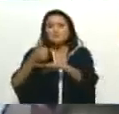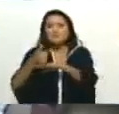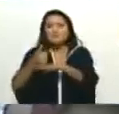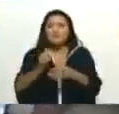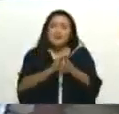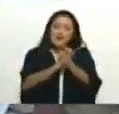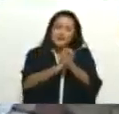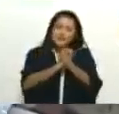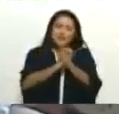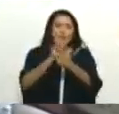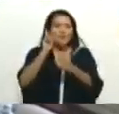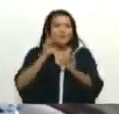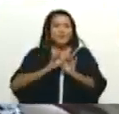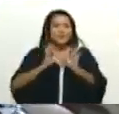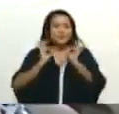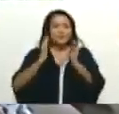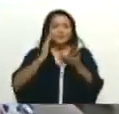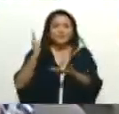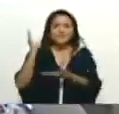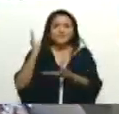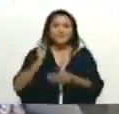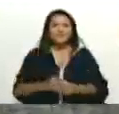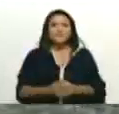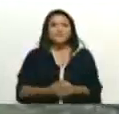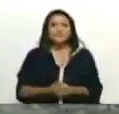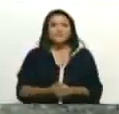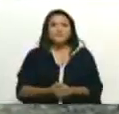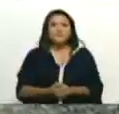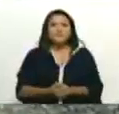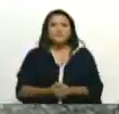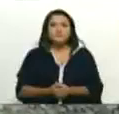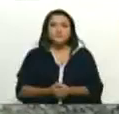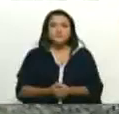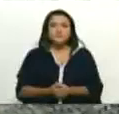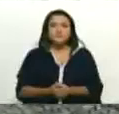del profe Aristóbulo. La escuchamos de inmediato.